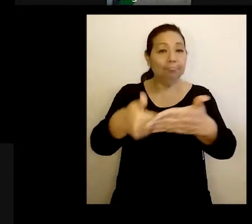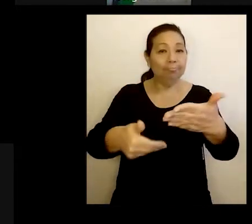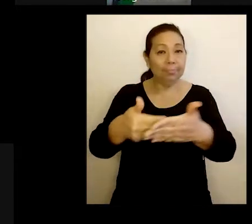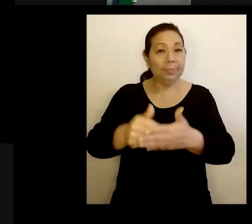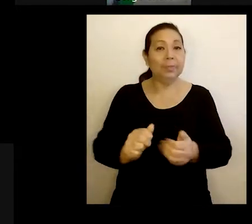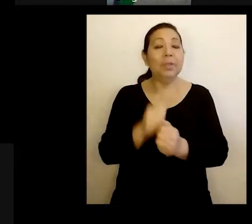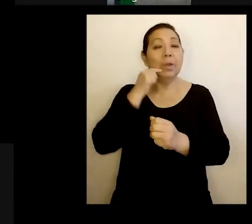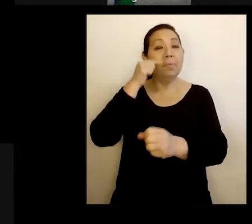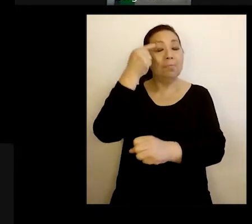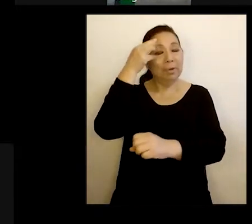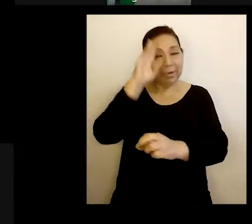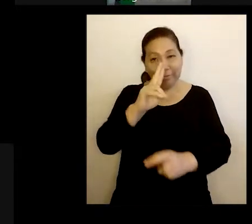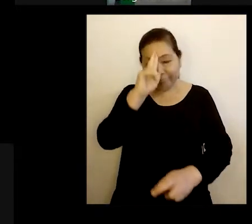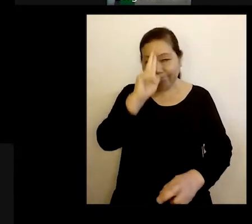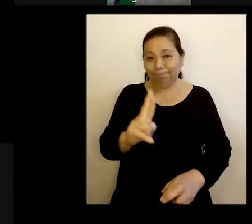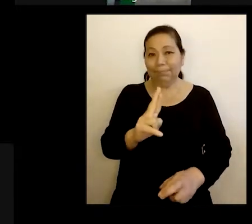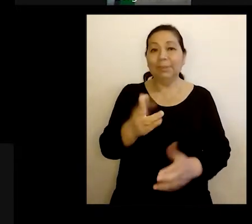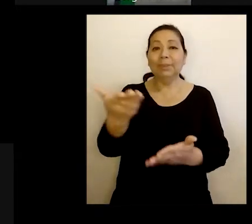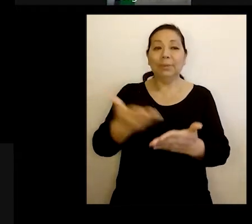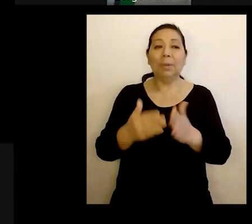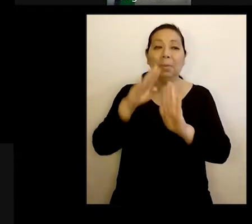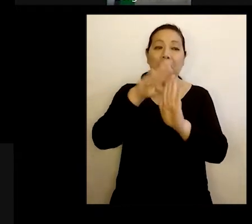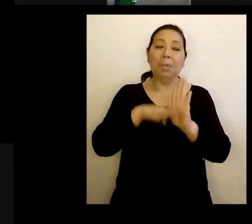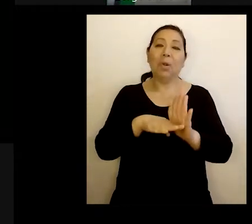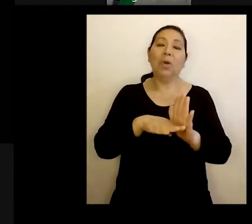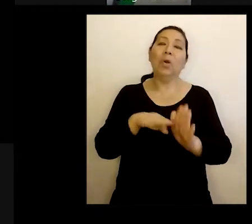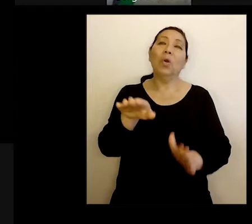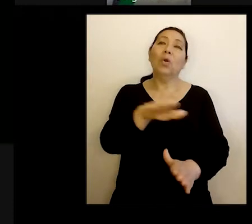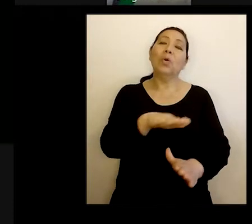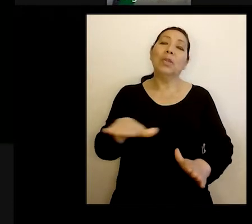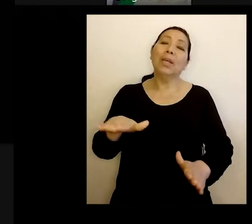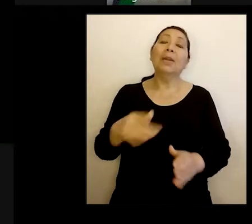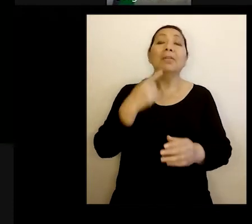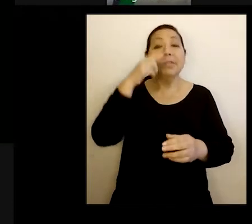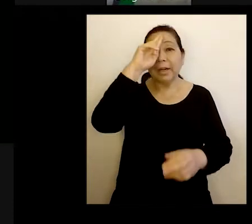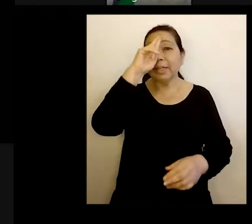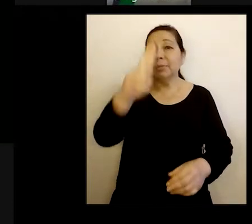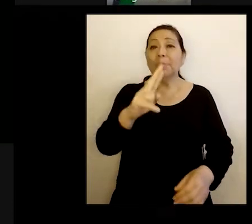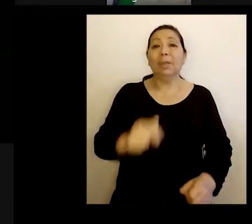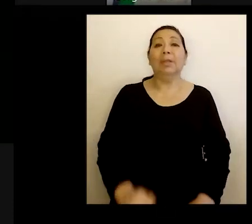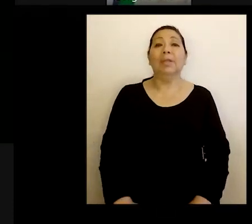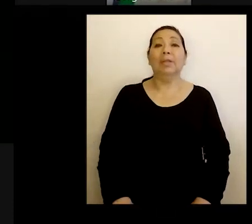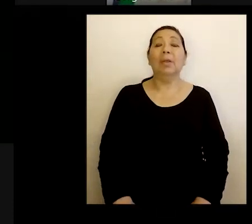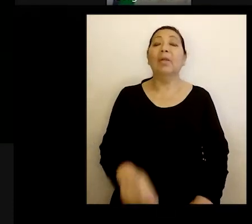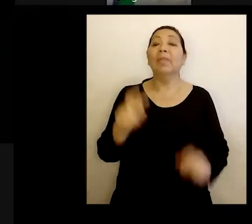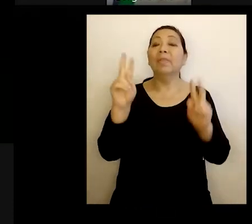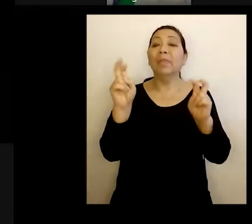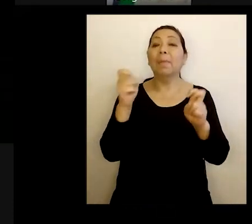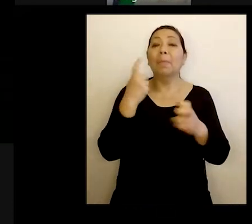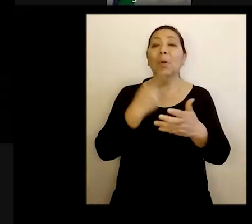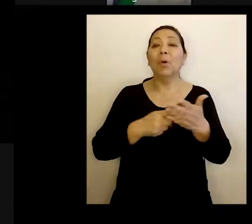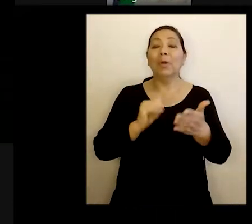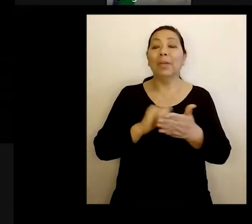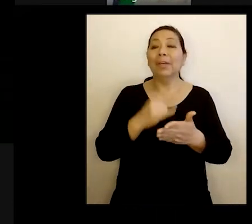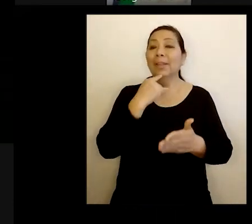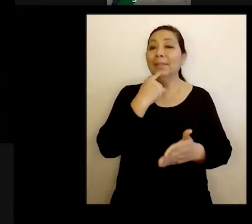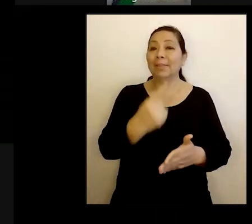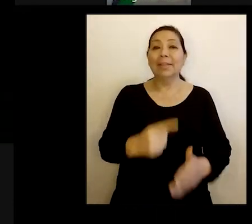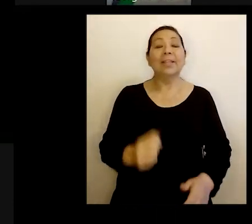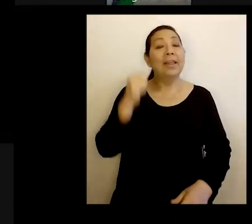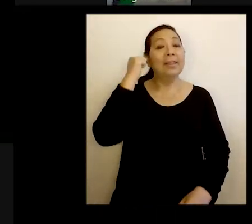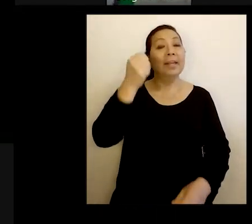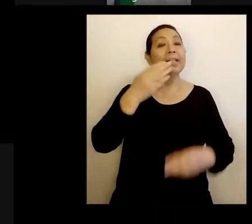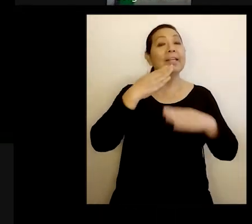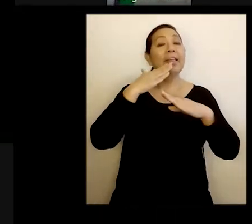delitos de violación sexual de menor edad. Se ha vulnerado la tutela procesal efectiva de derecho